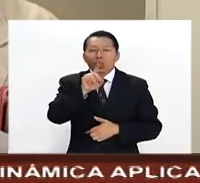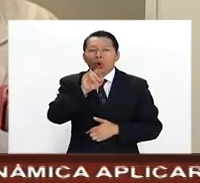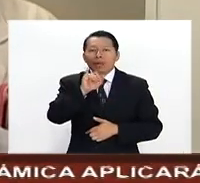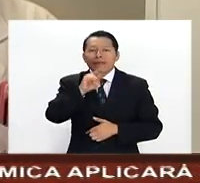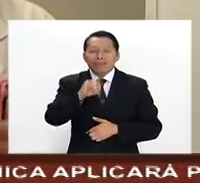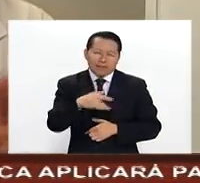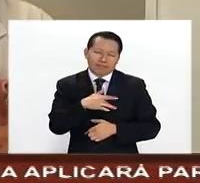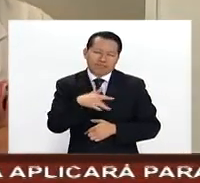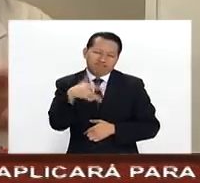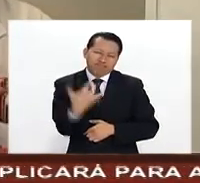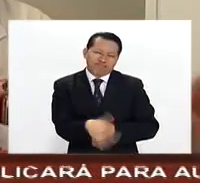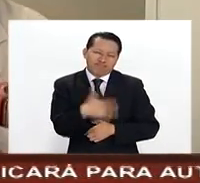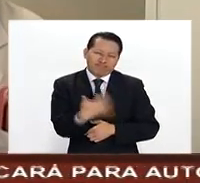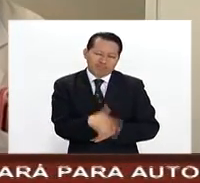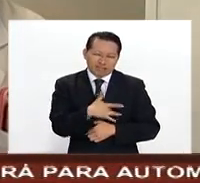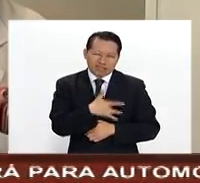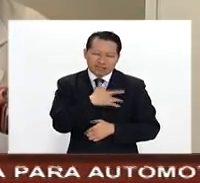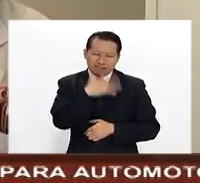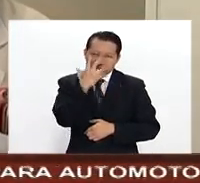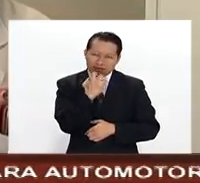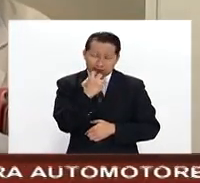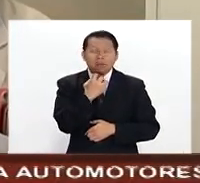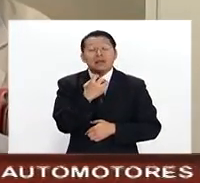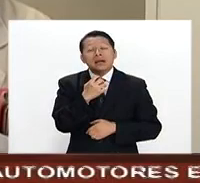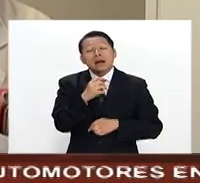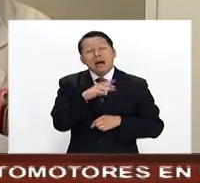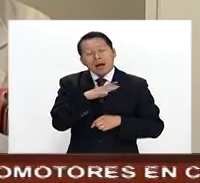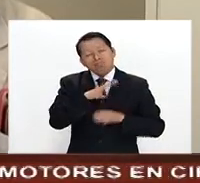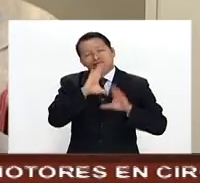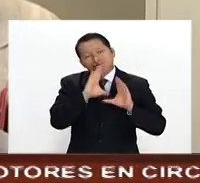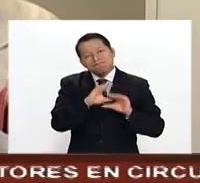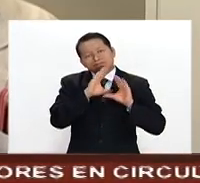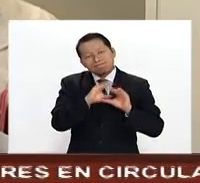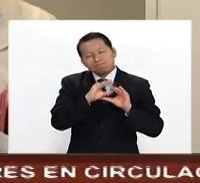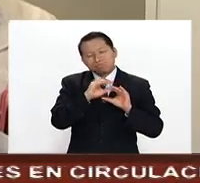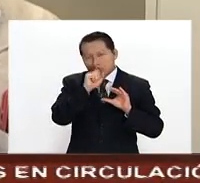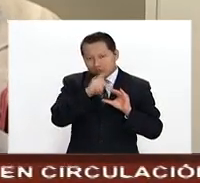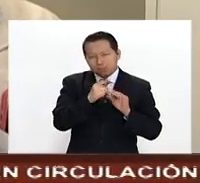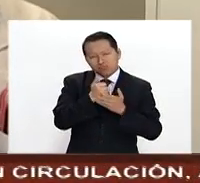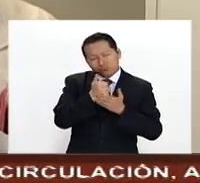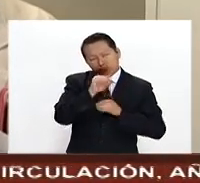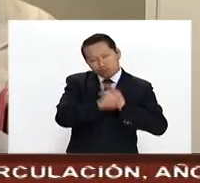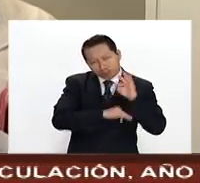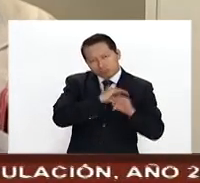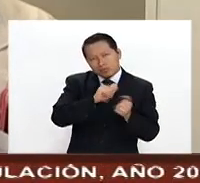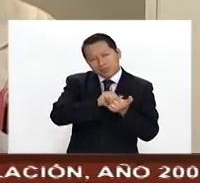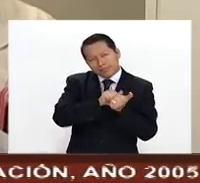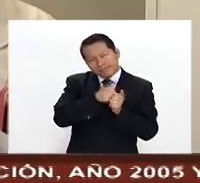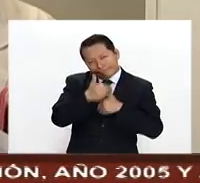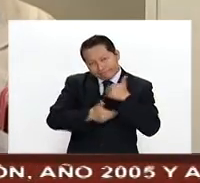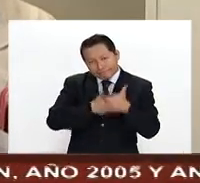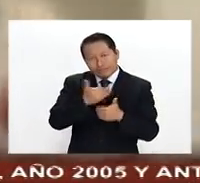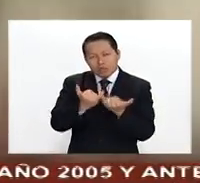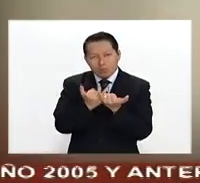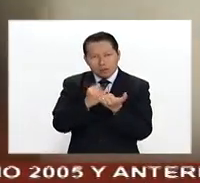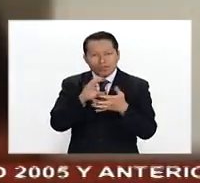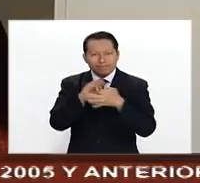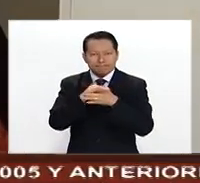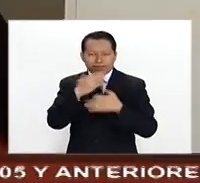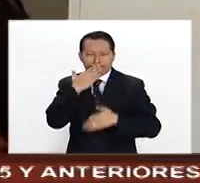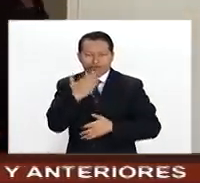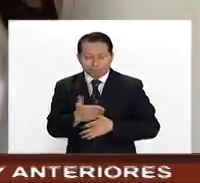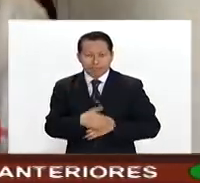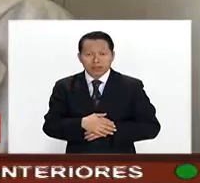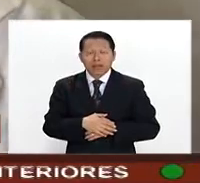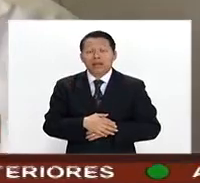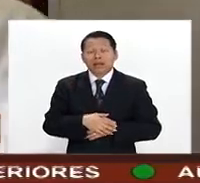duelo para que pueda volver a reintegrarse a su proceso emocional a pesar de lo doloroso de la partida de un ser querido. La